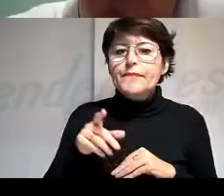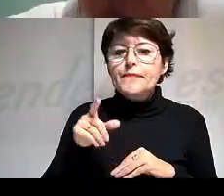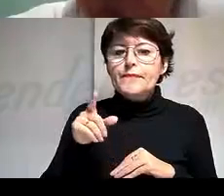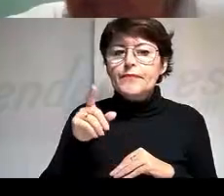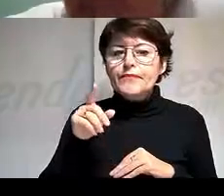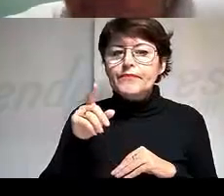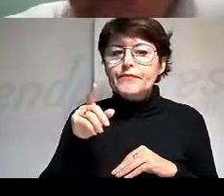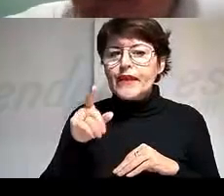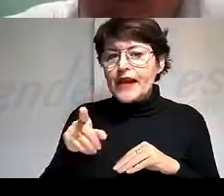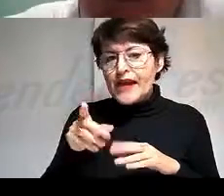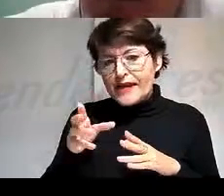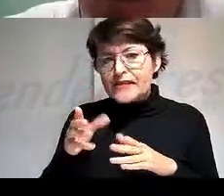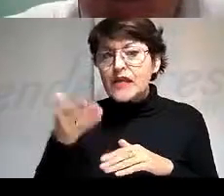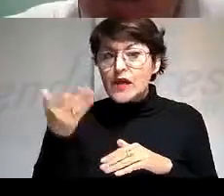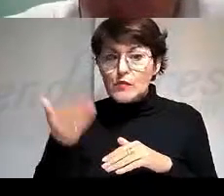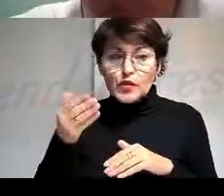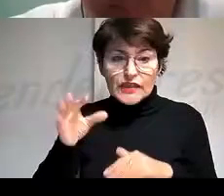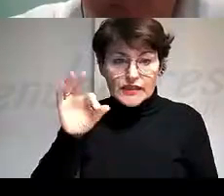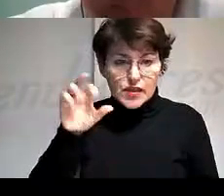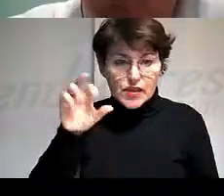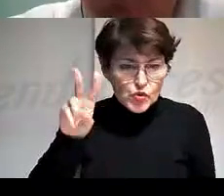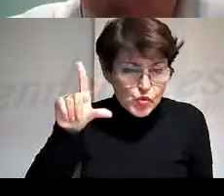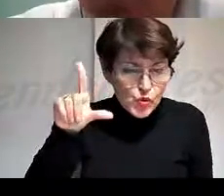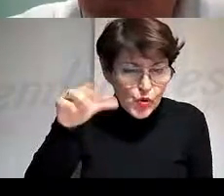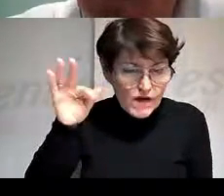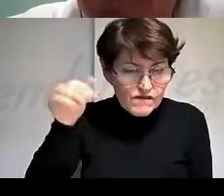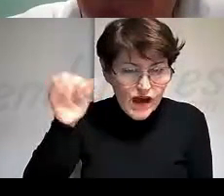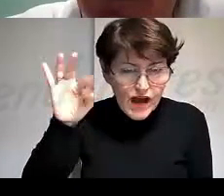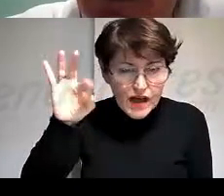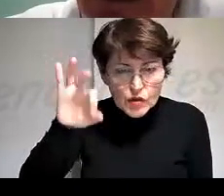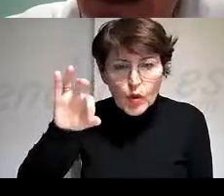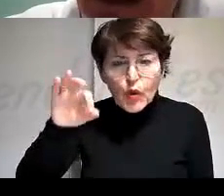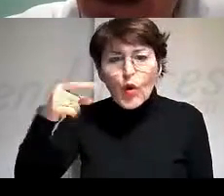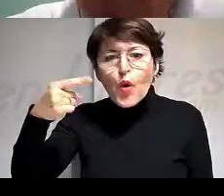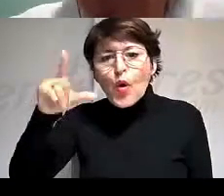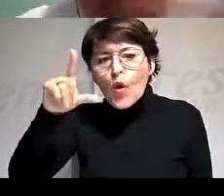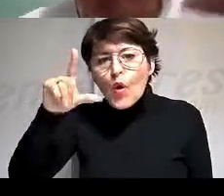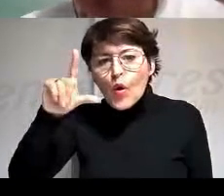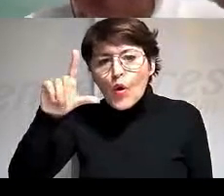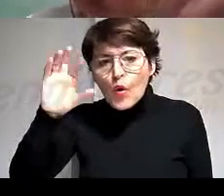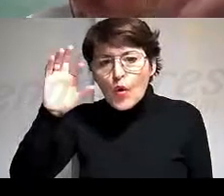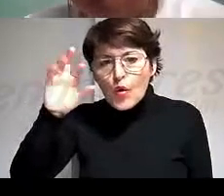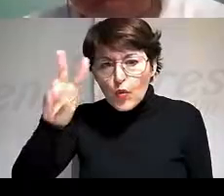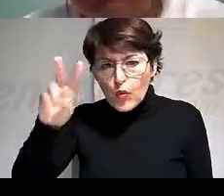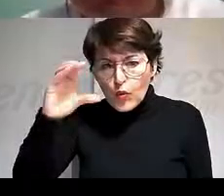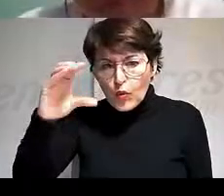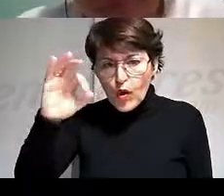de condroitina, que comentábamos antes que son compuestos que están en el